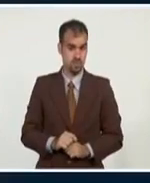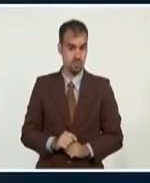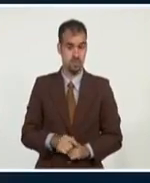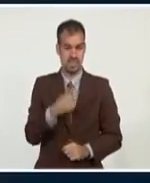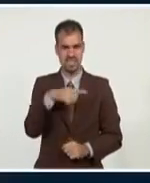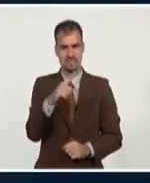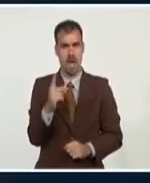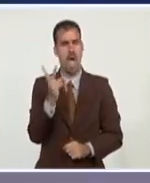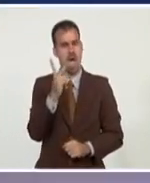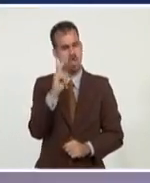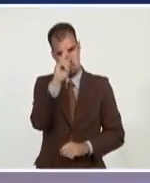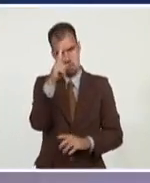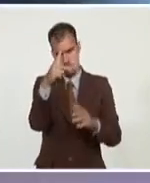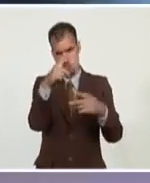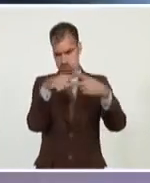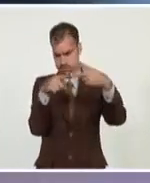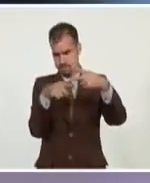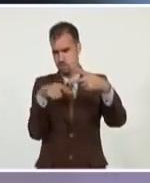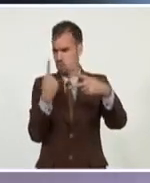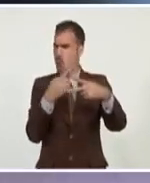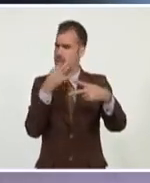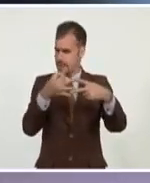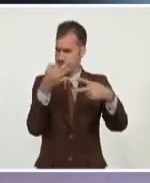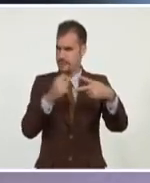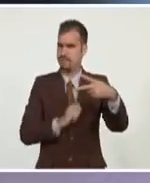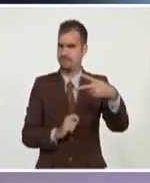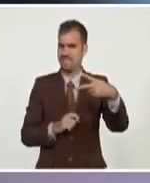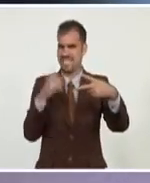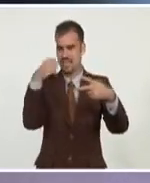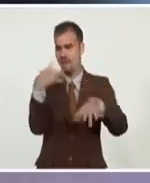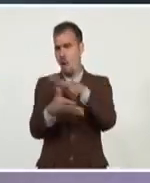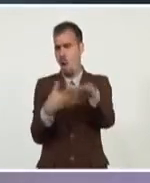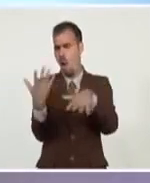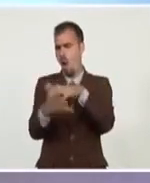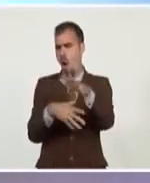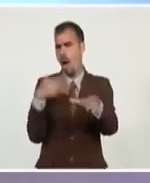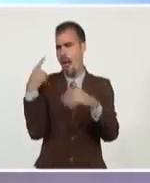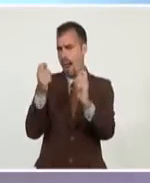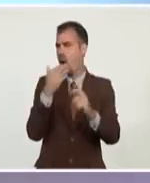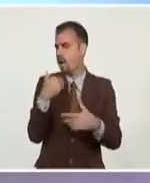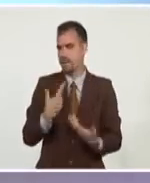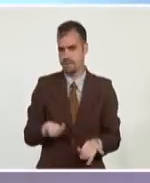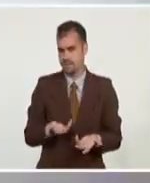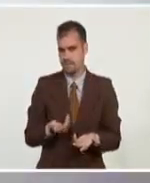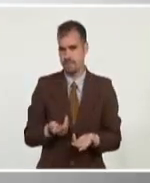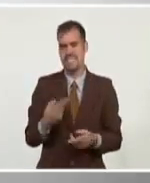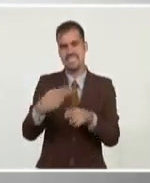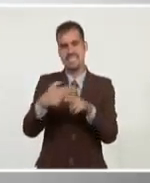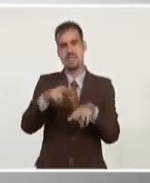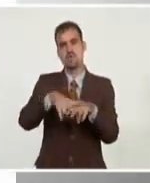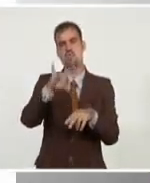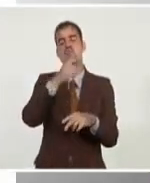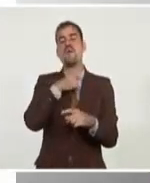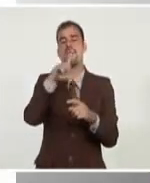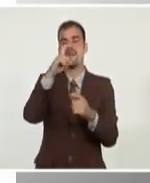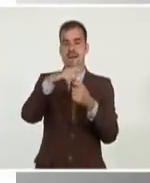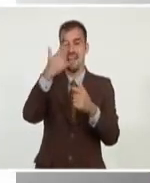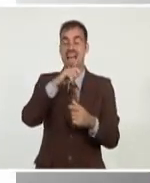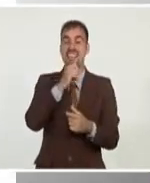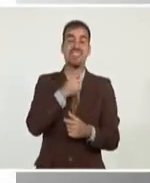ideas quiero compartir con ustedes, dos ideas acerca de las huelgas de hambre. Primero, las huelgas de hambre son parte de los métodos de lucha